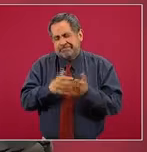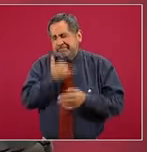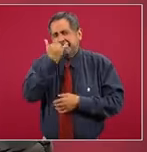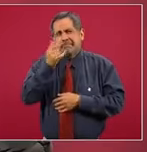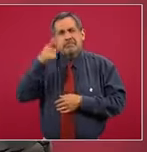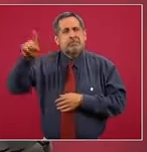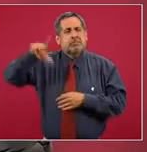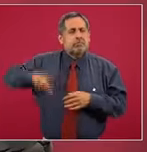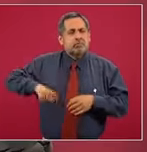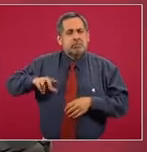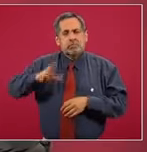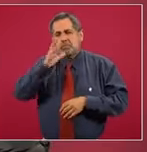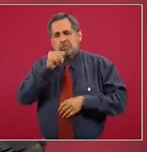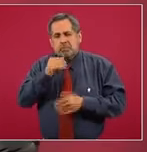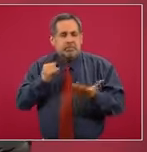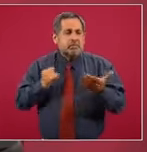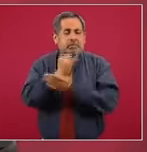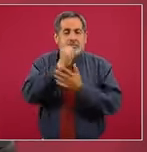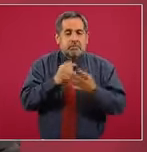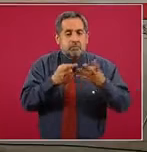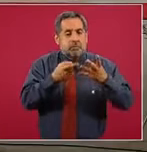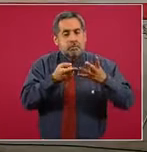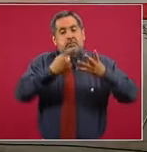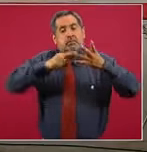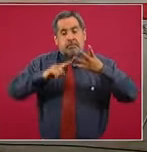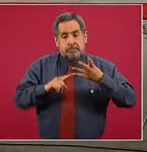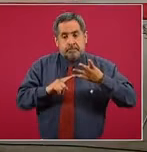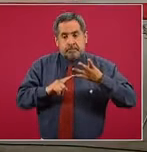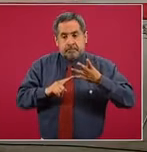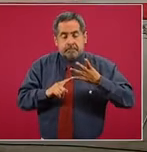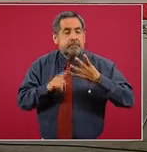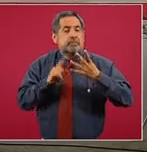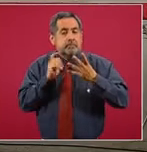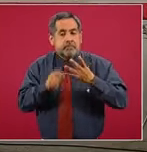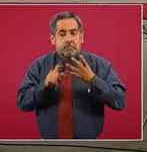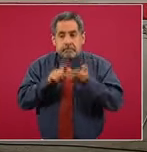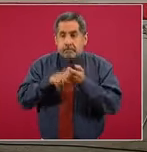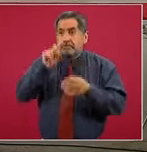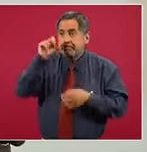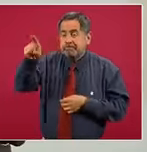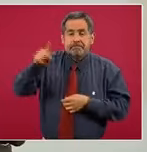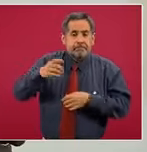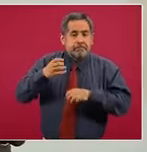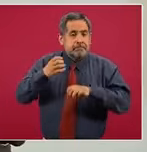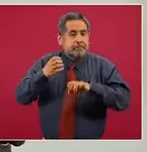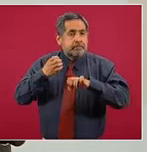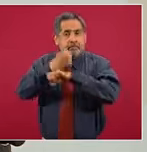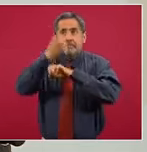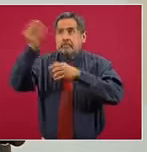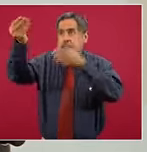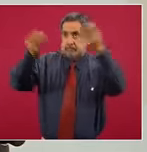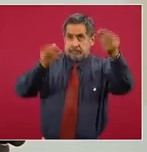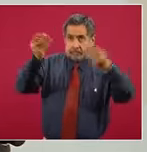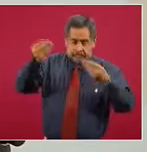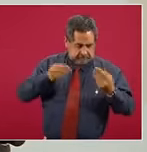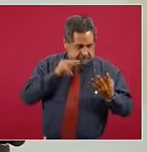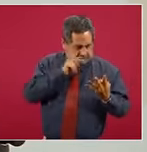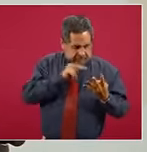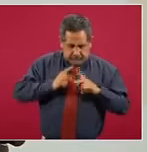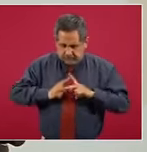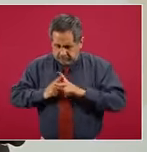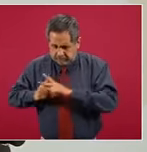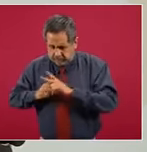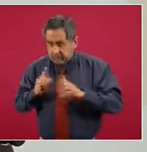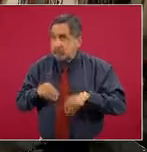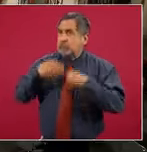completamente, porque el nivel de riesgo se estima con los datos que el propio Estado nos comparte. Hay